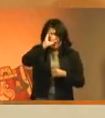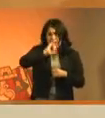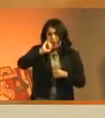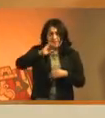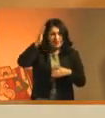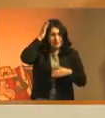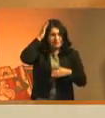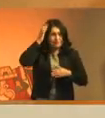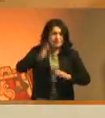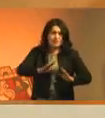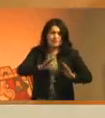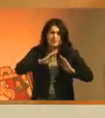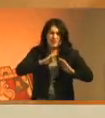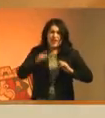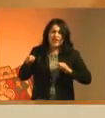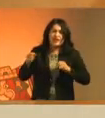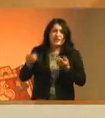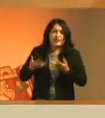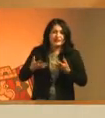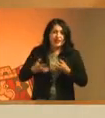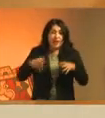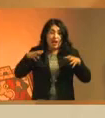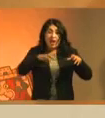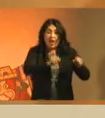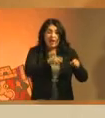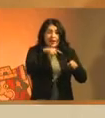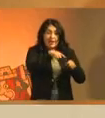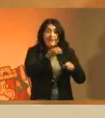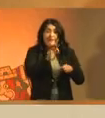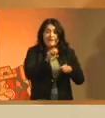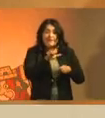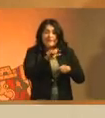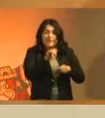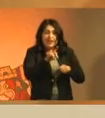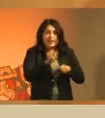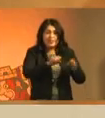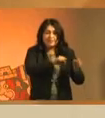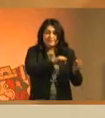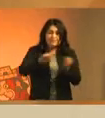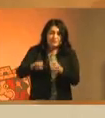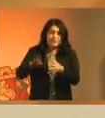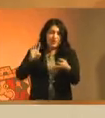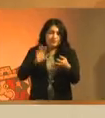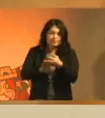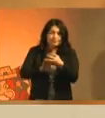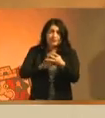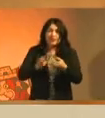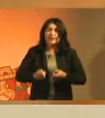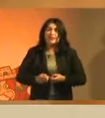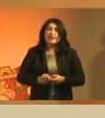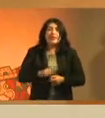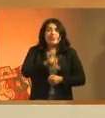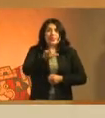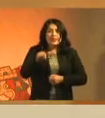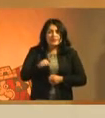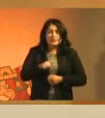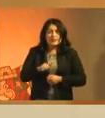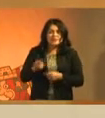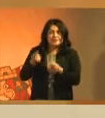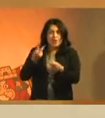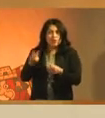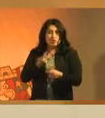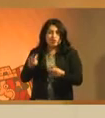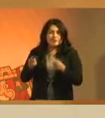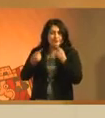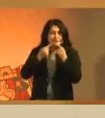es agarrar a felipe carrillo puerto que era un zapatista que venía del norte y meterlo a la cárcel plus entrevista con el bueno que